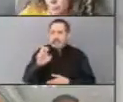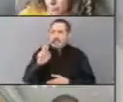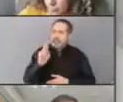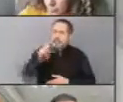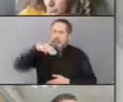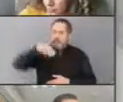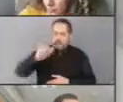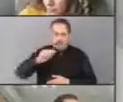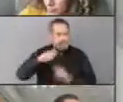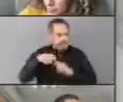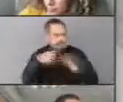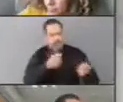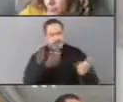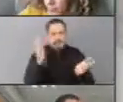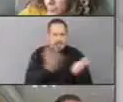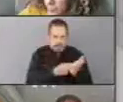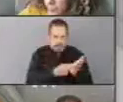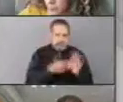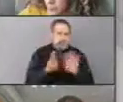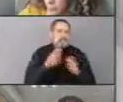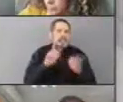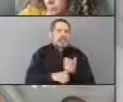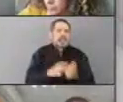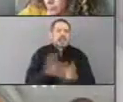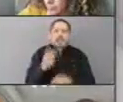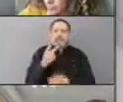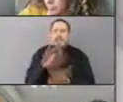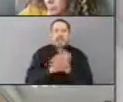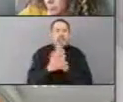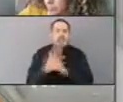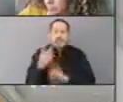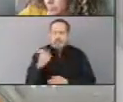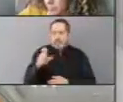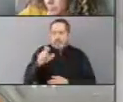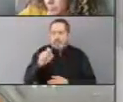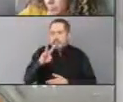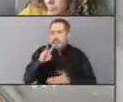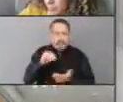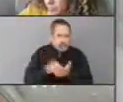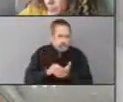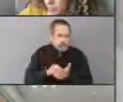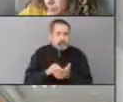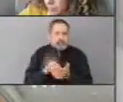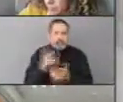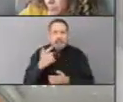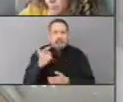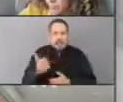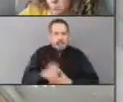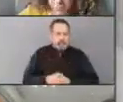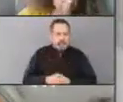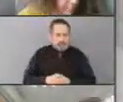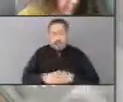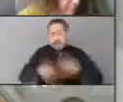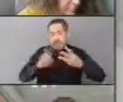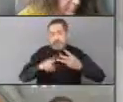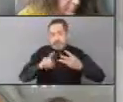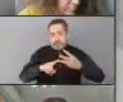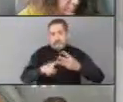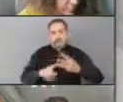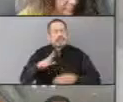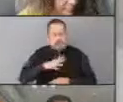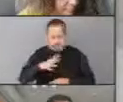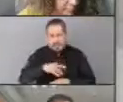medida y actualización, equivalentes a 224.050 pesos. Tercero, es existente